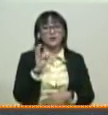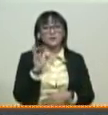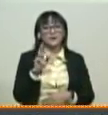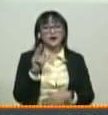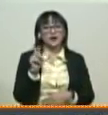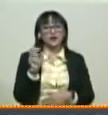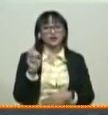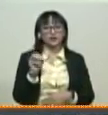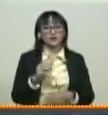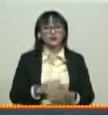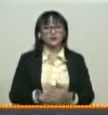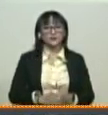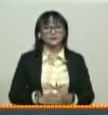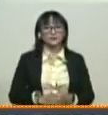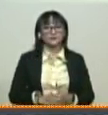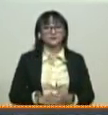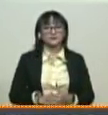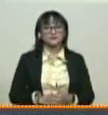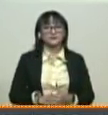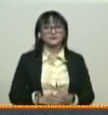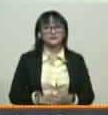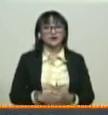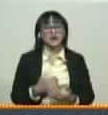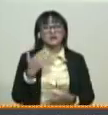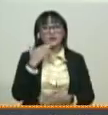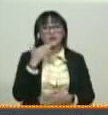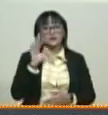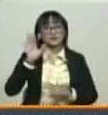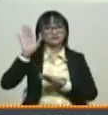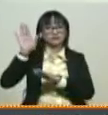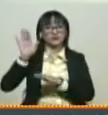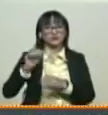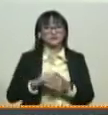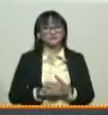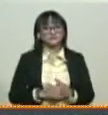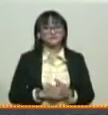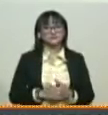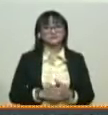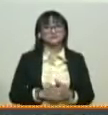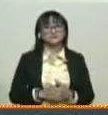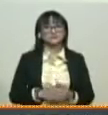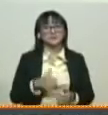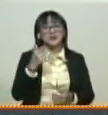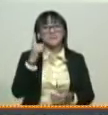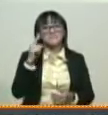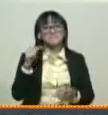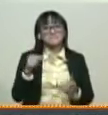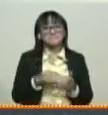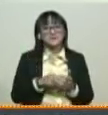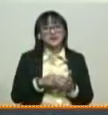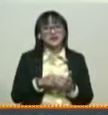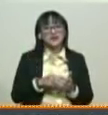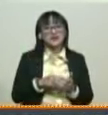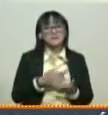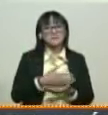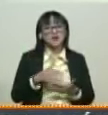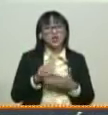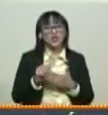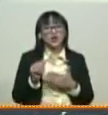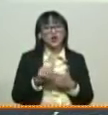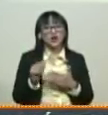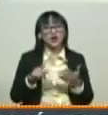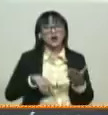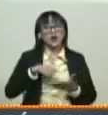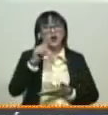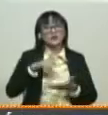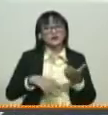Sierra, procesados en Estados Unidos por más de 1.000 millones de dólares en soborno para obtener contratos en